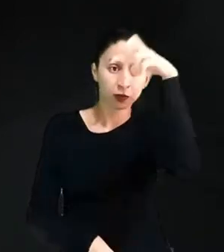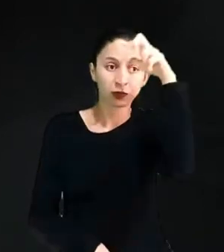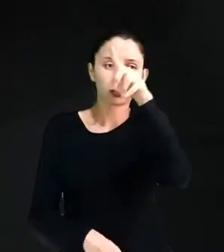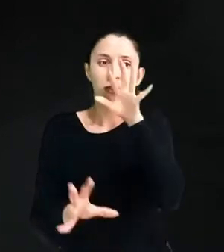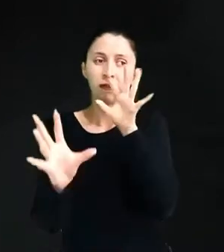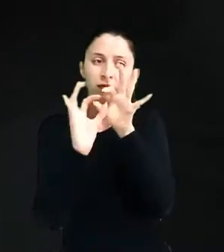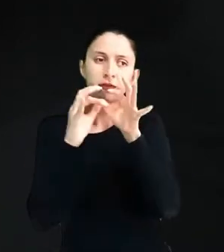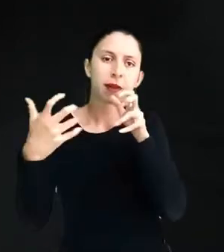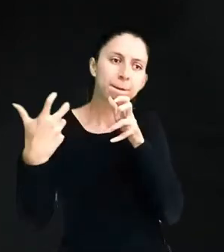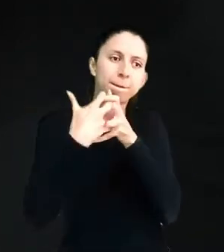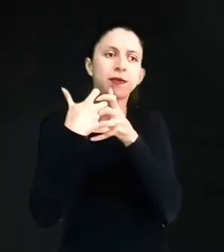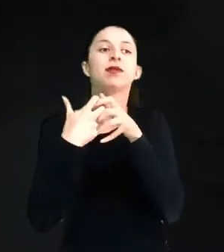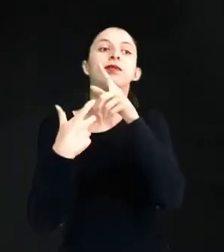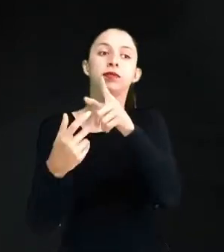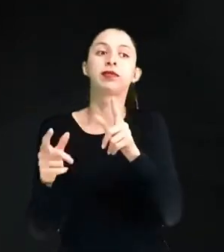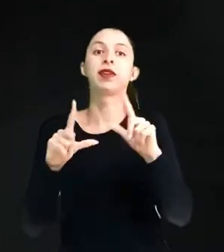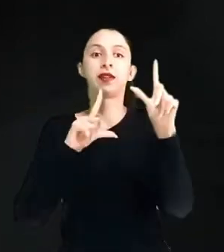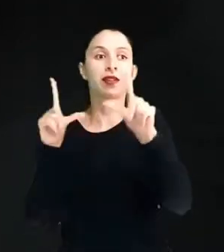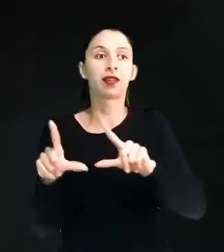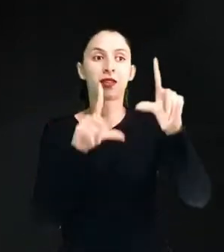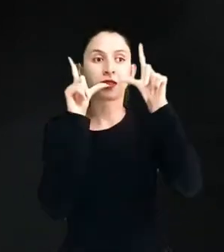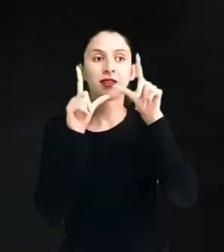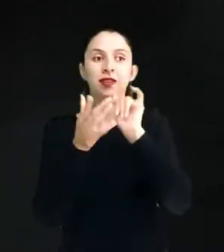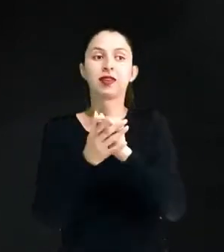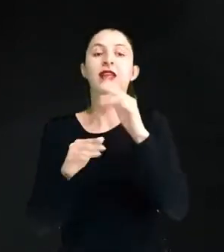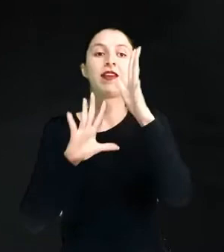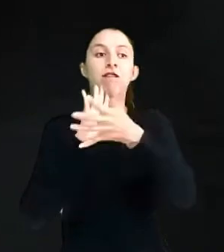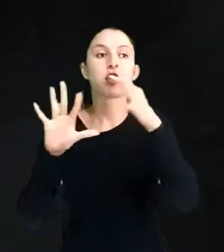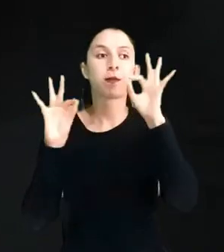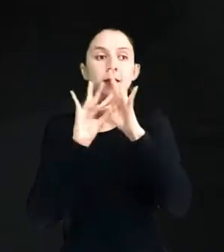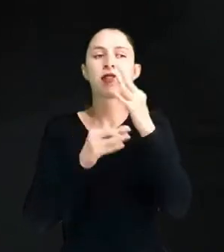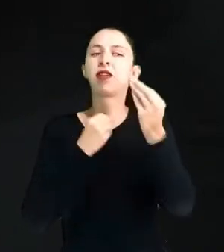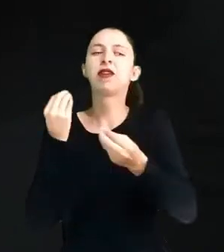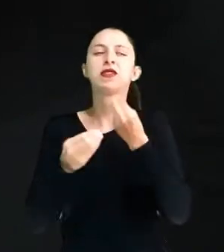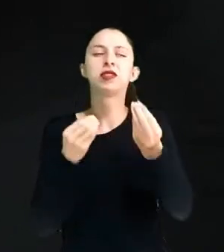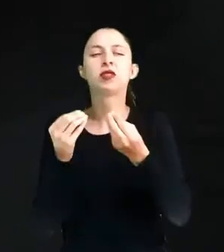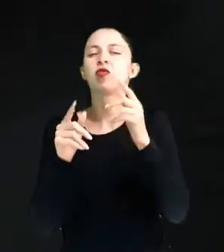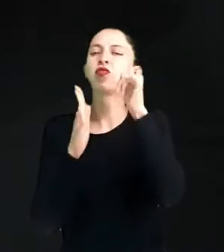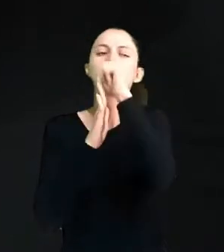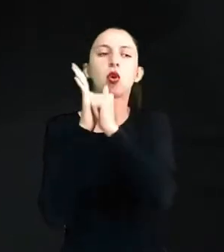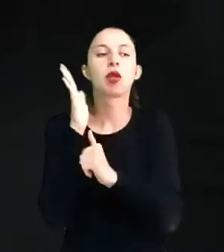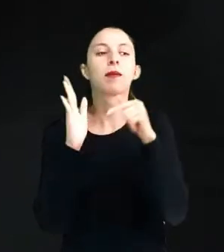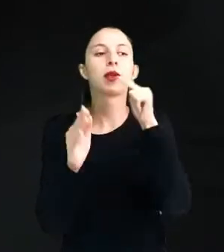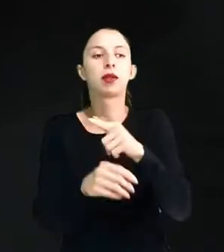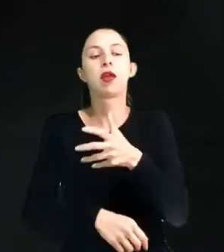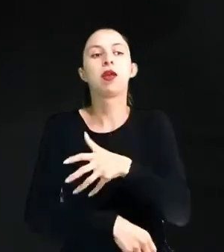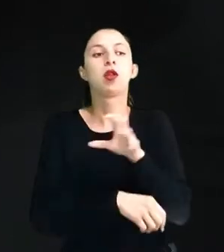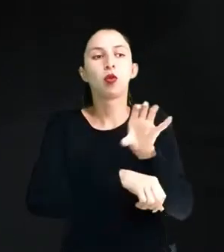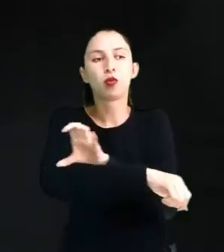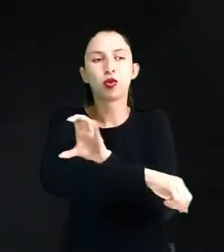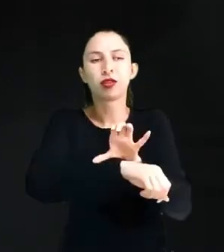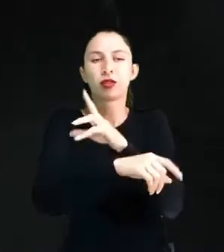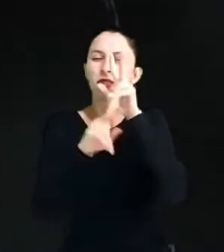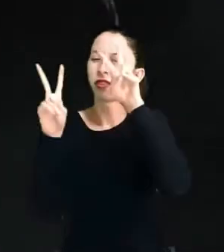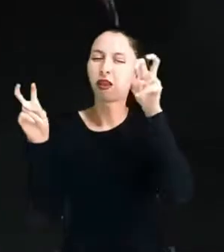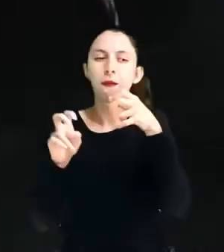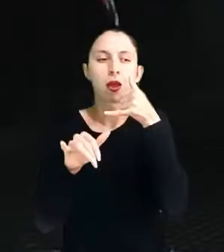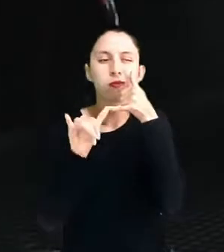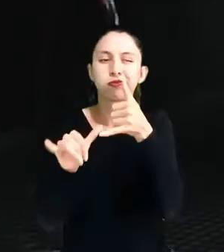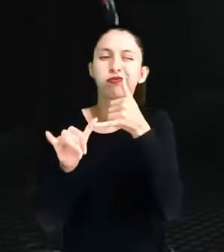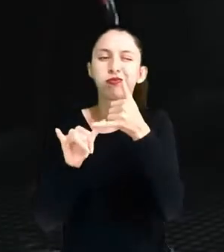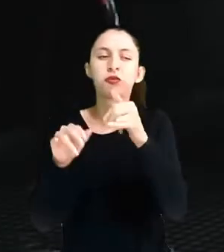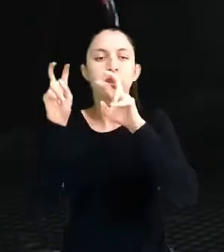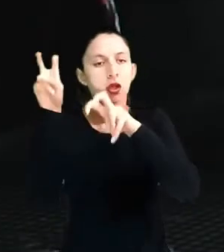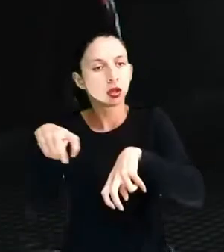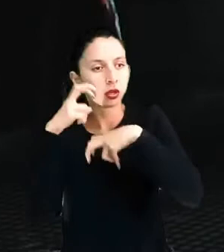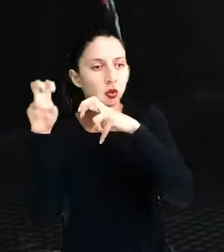de licenciatura en informática, con quienes se desarrolló un software multimedial sobre agroforestería. Entonces, en